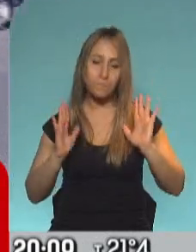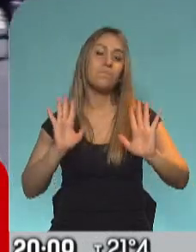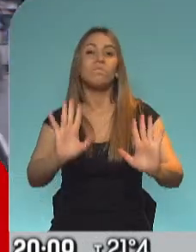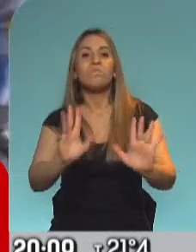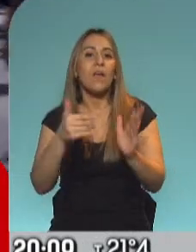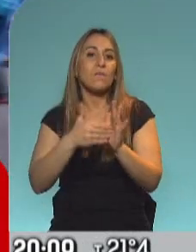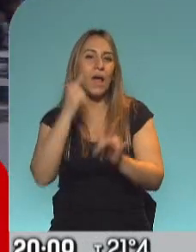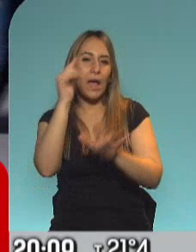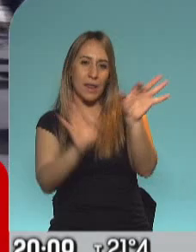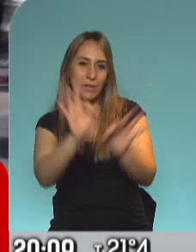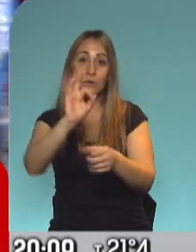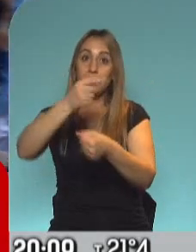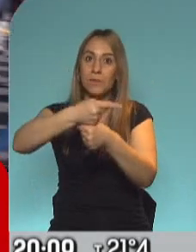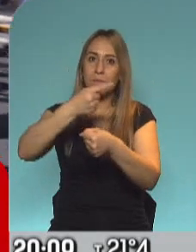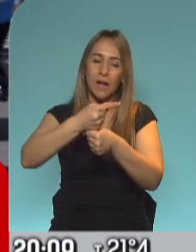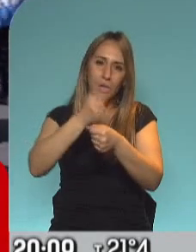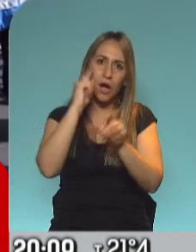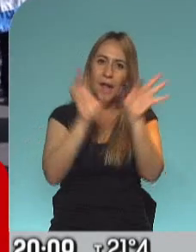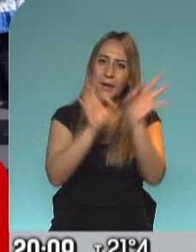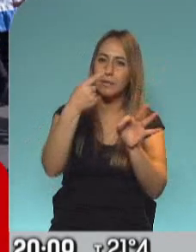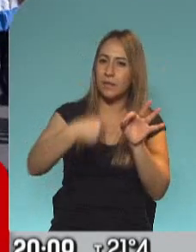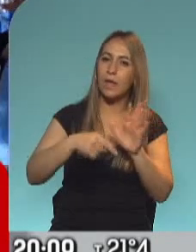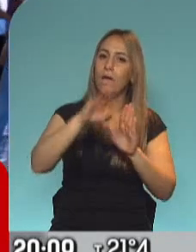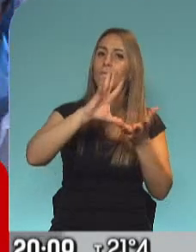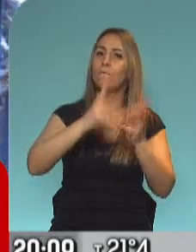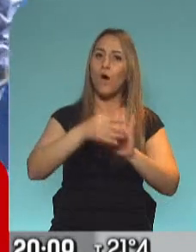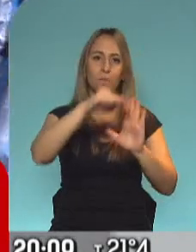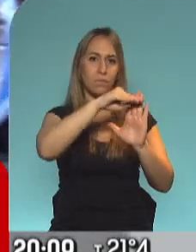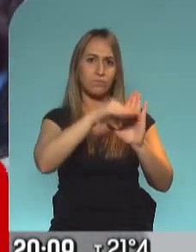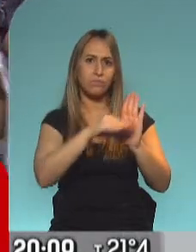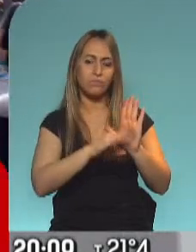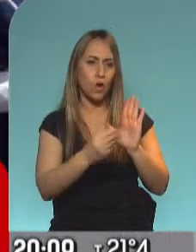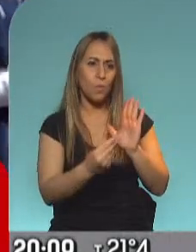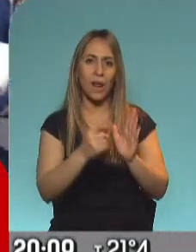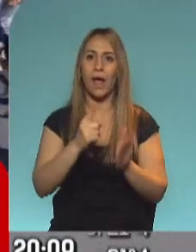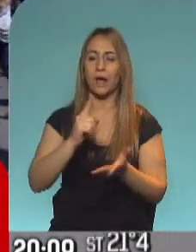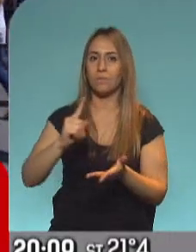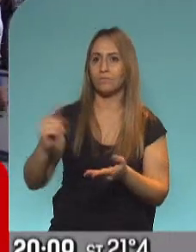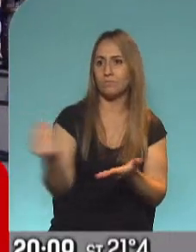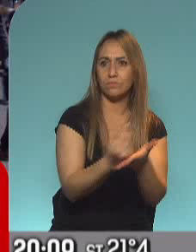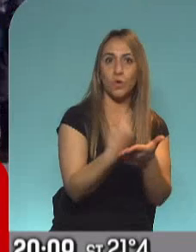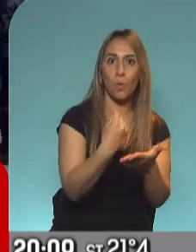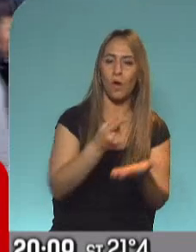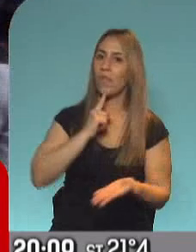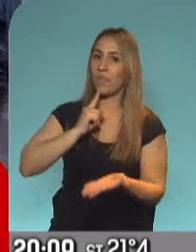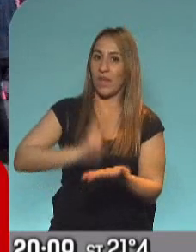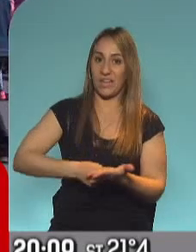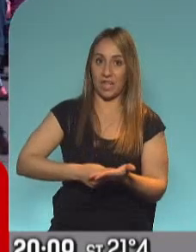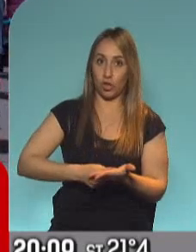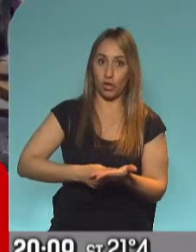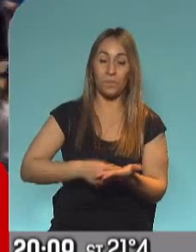que ver con el mecanismo. El mecanismo de traslado por decreto es un mecanismo que en principio fue tachado